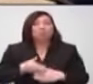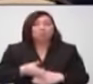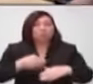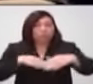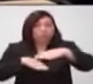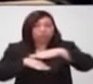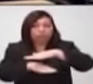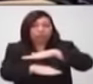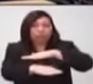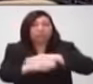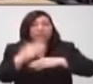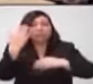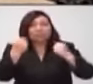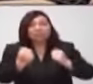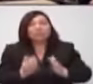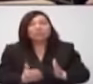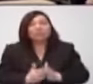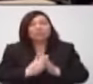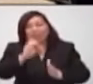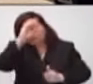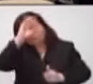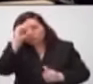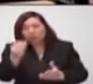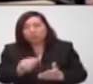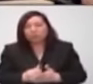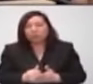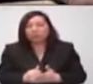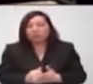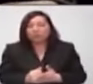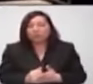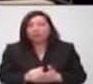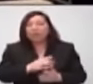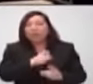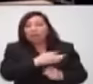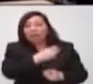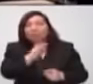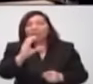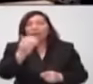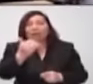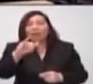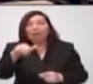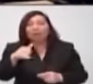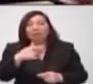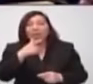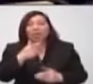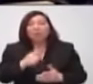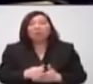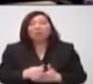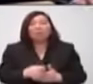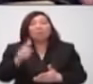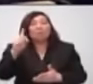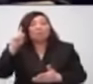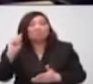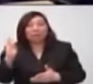túneles San Martín y Santa Rosa con dirección a Caja de Agua, lo cual permite que un poblador de